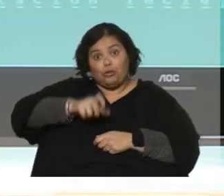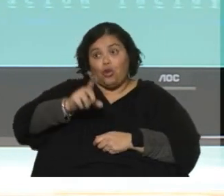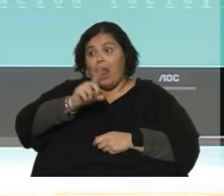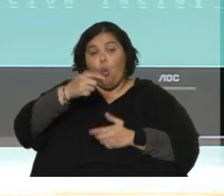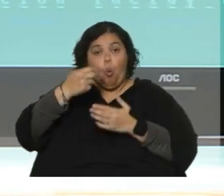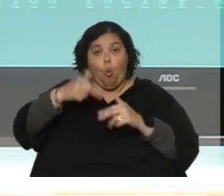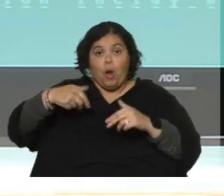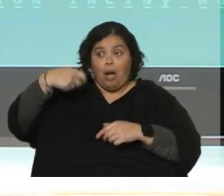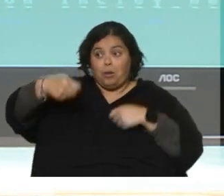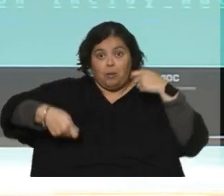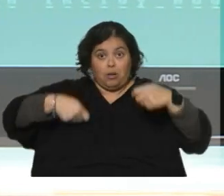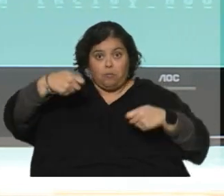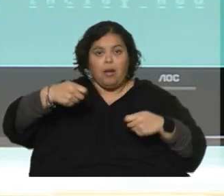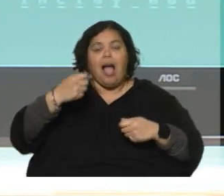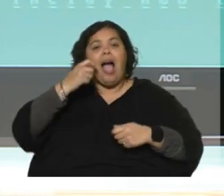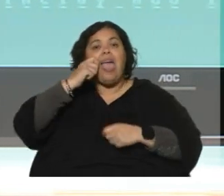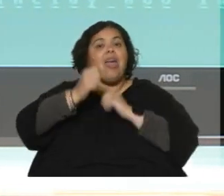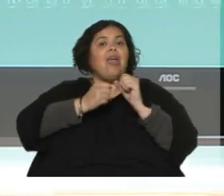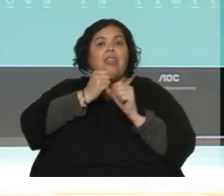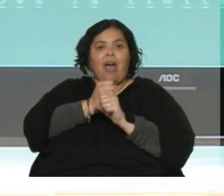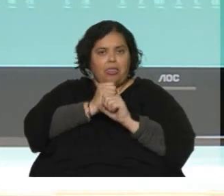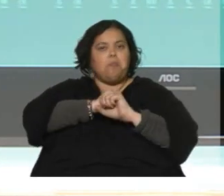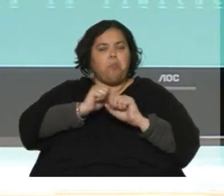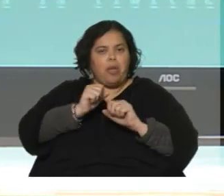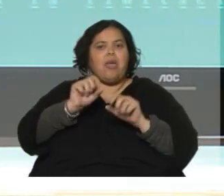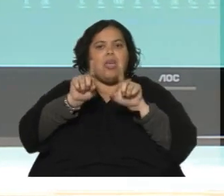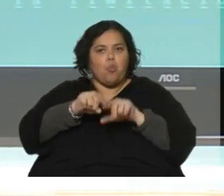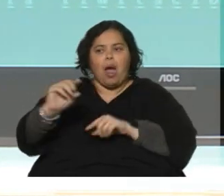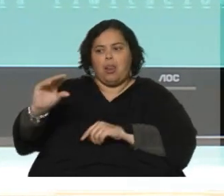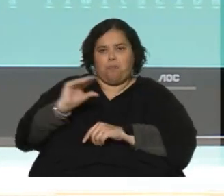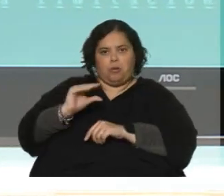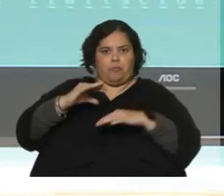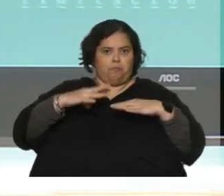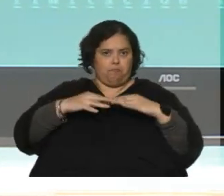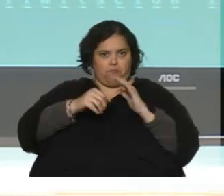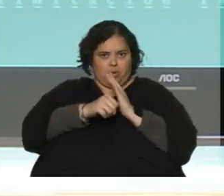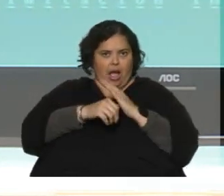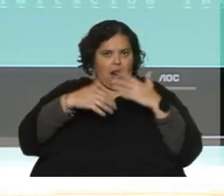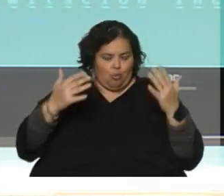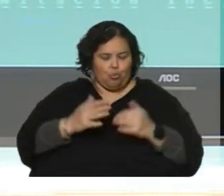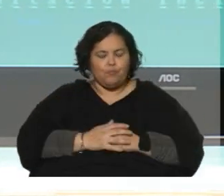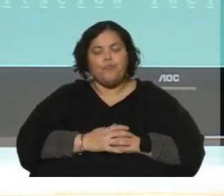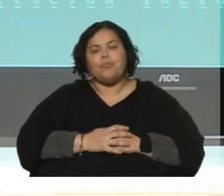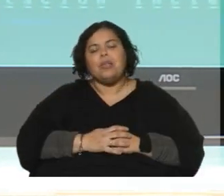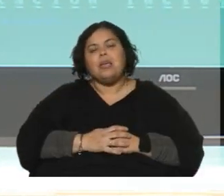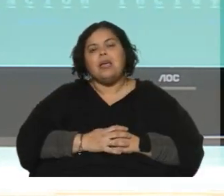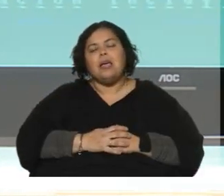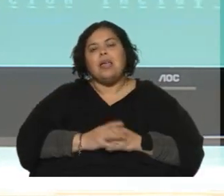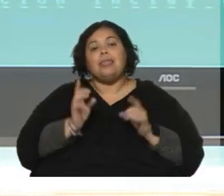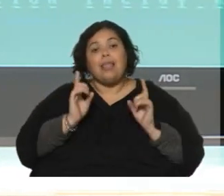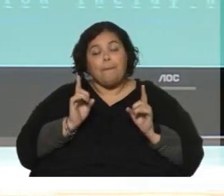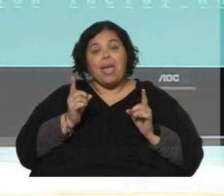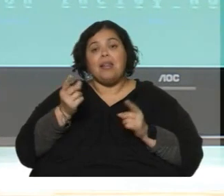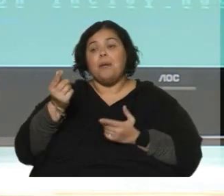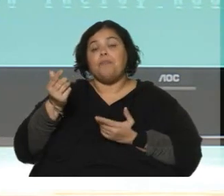por distintas razones a determinada edad pueda recibir algún tipo de pensión o jubilación el